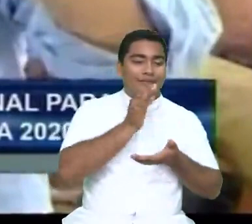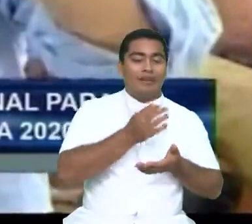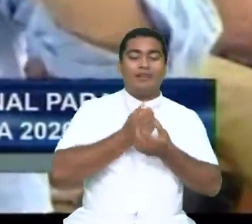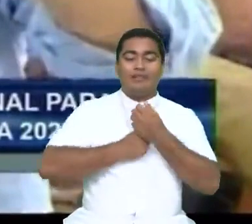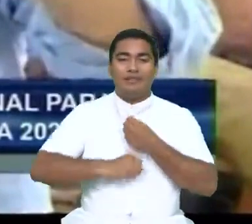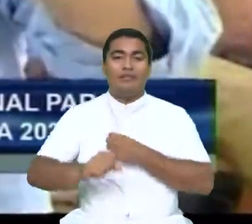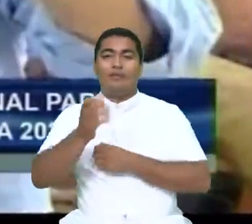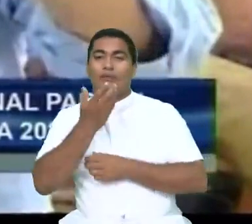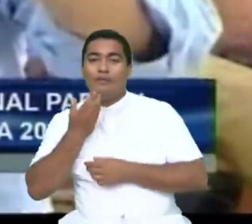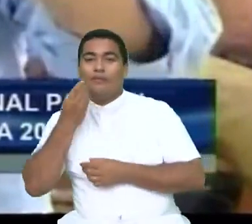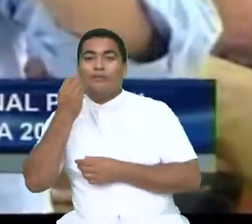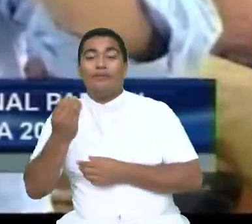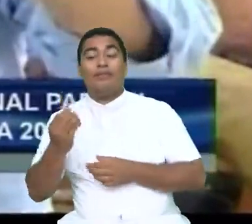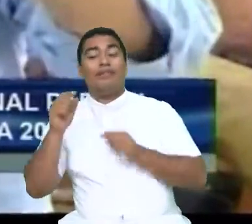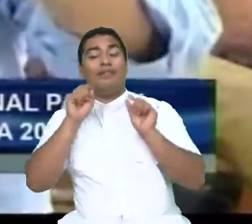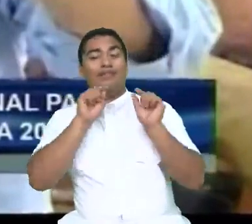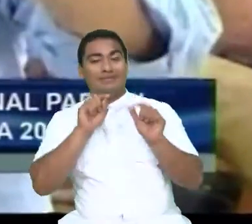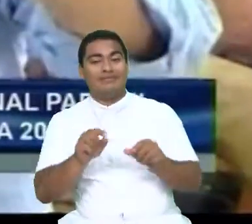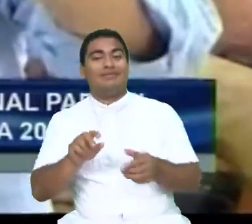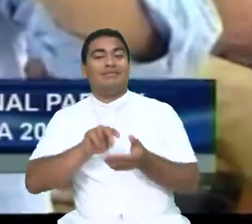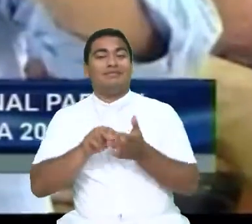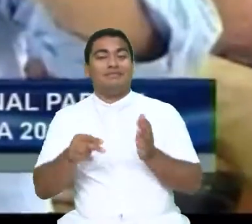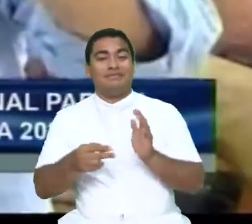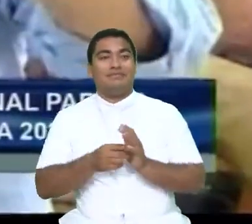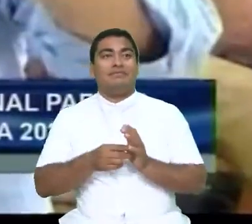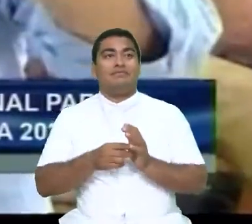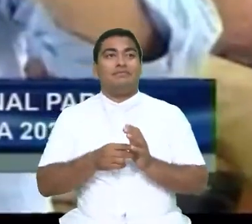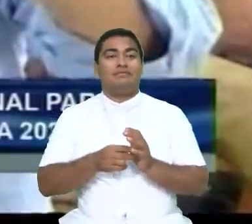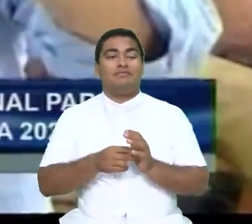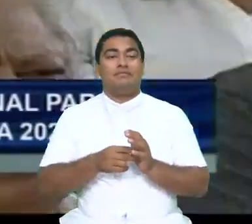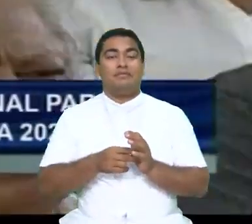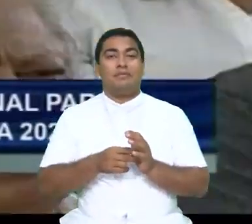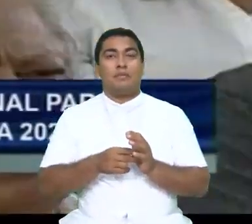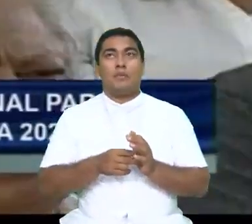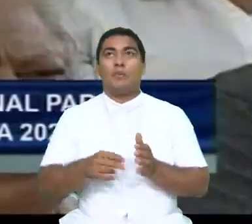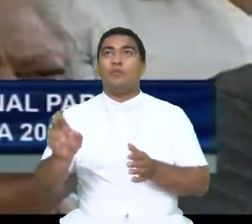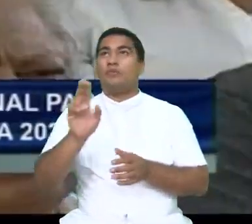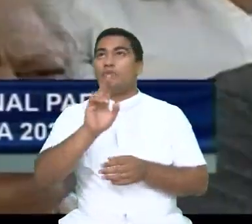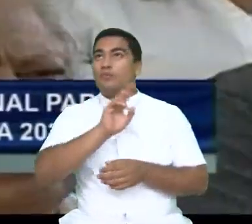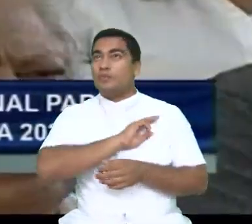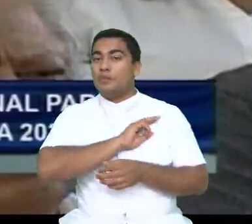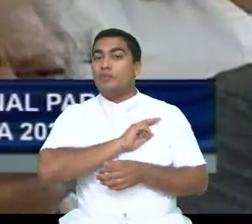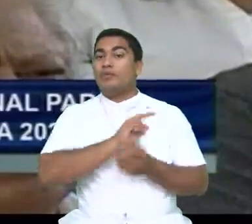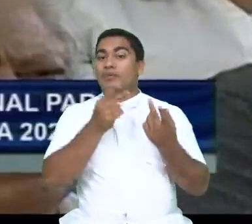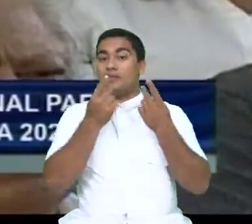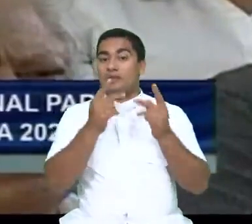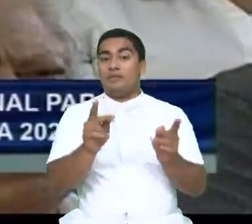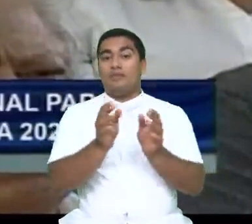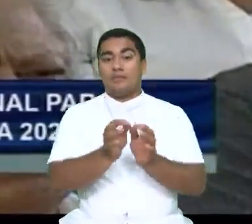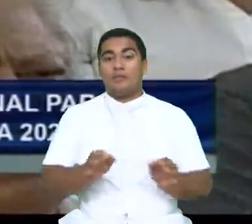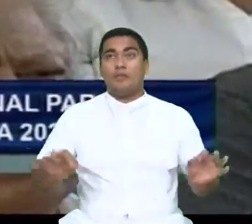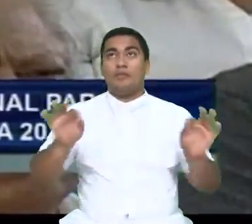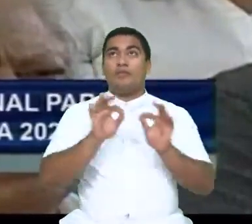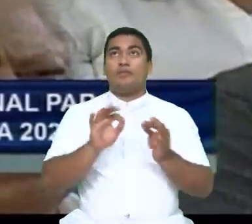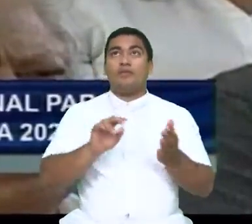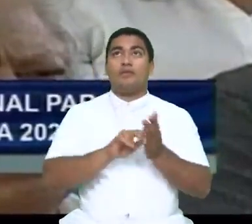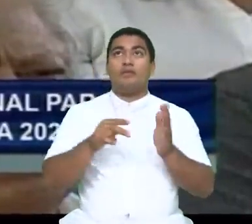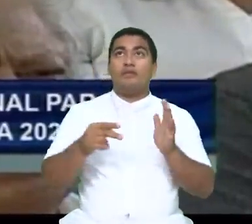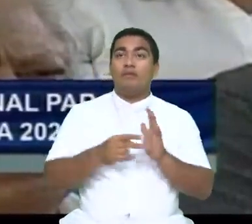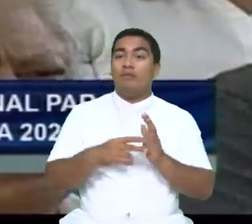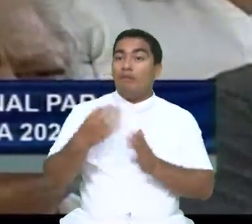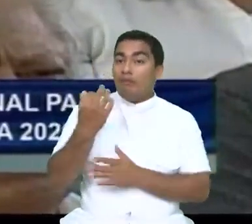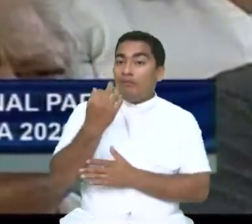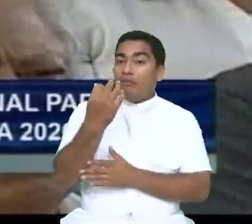Y eso nos muestra que tenemos presente, pero que también está garantizado el futuro de un rubro